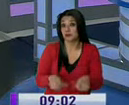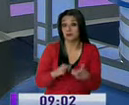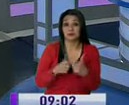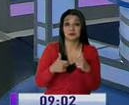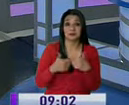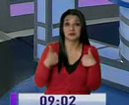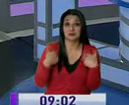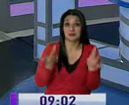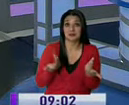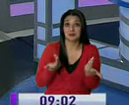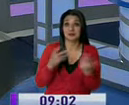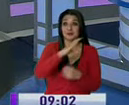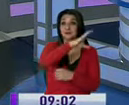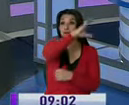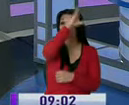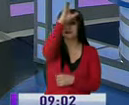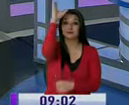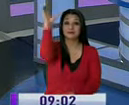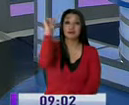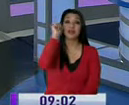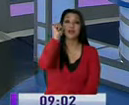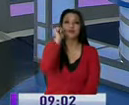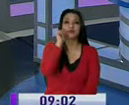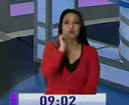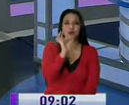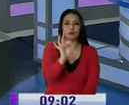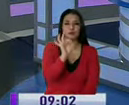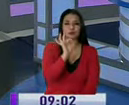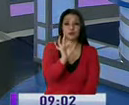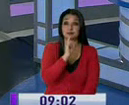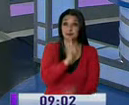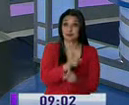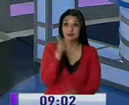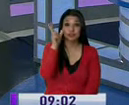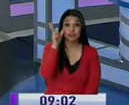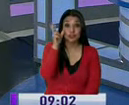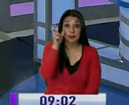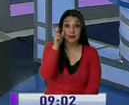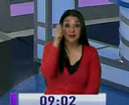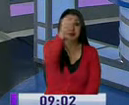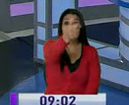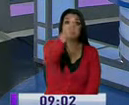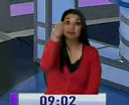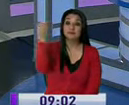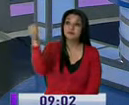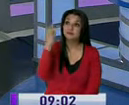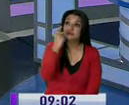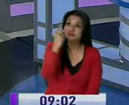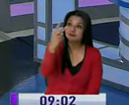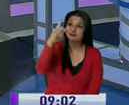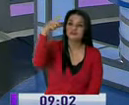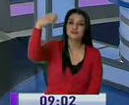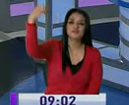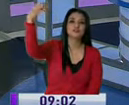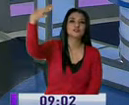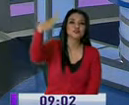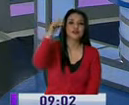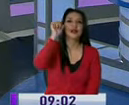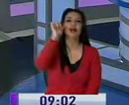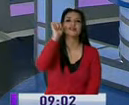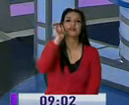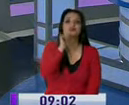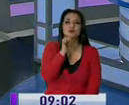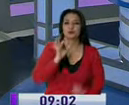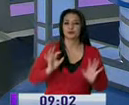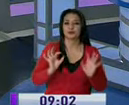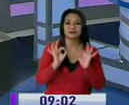hay ningún problema, el cielo está totalmente azul. Si no me creen, vecinos, vea, abra la ventana y va a haber un día azul. Da azul. Ganas,